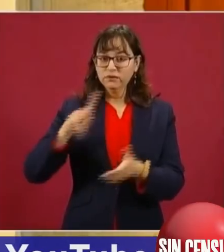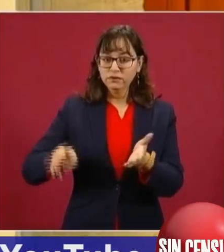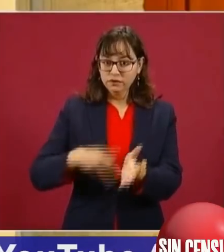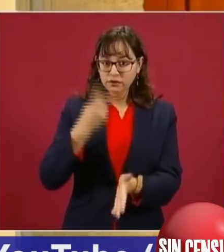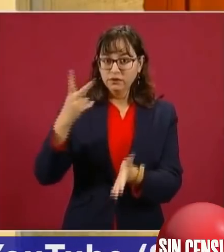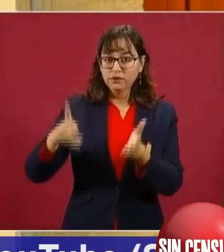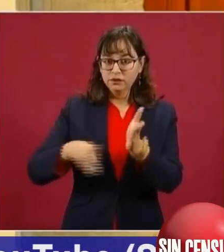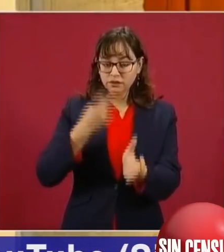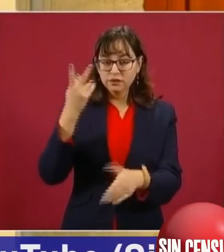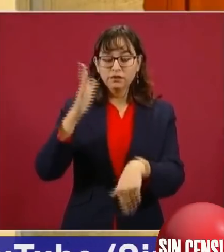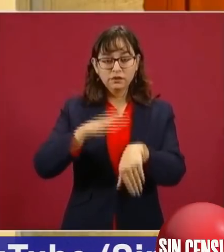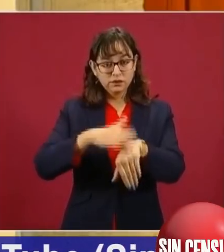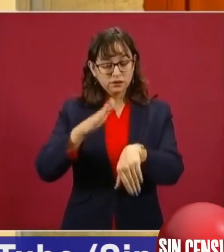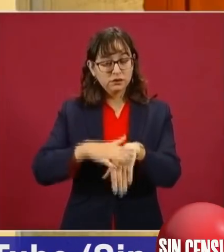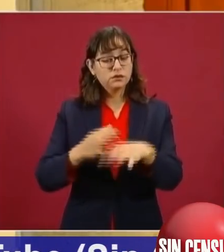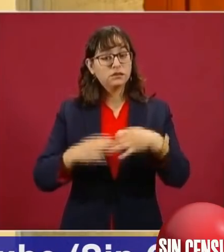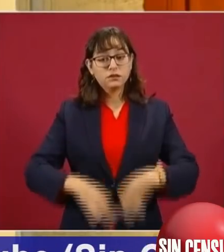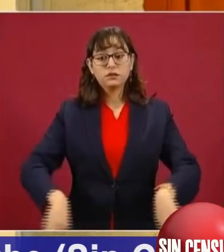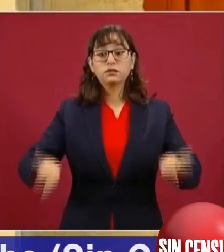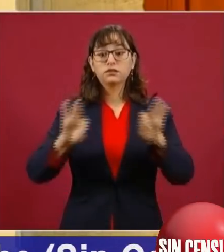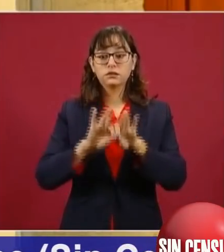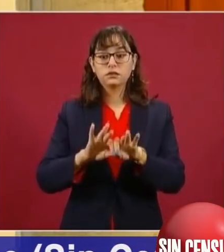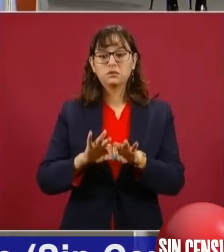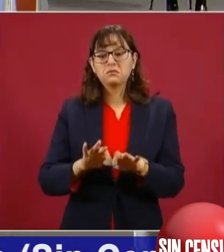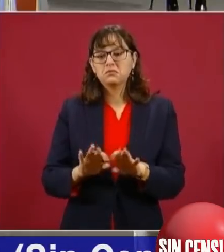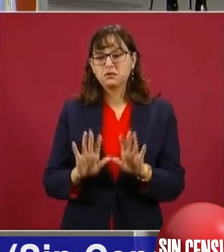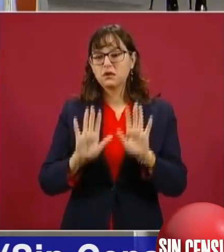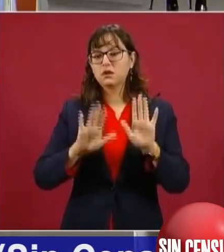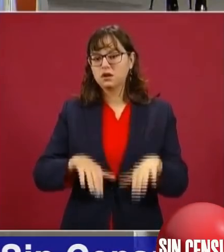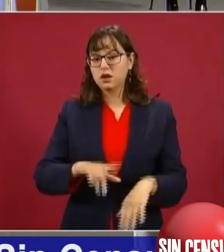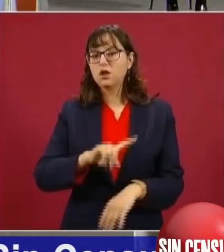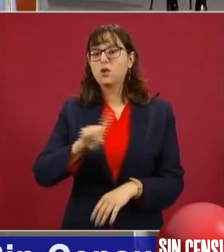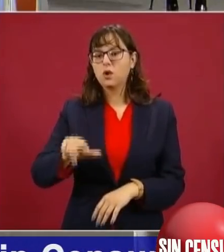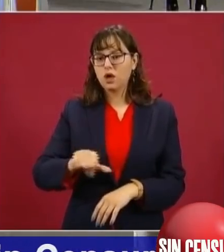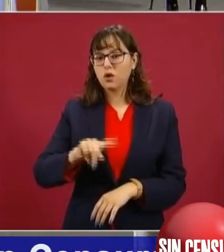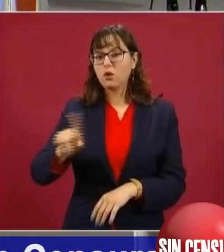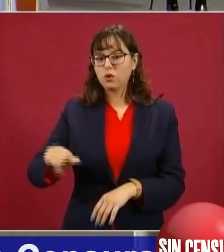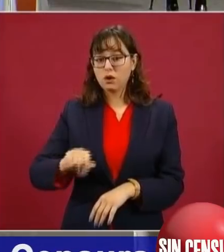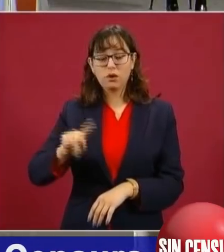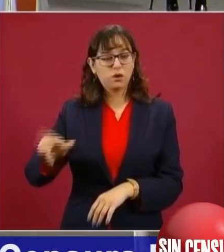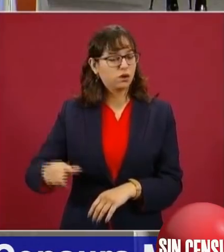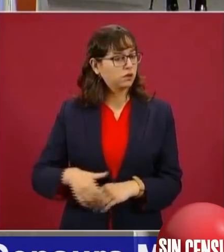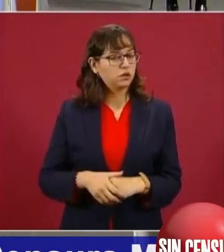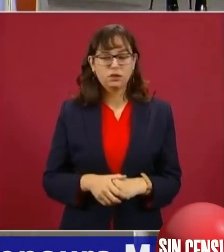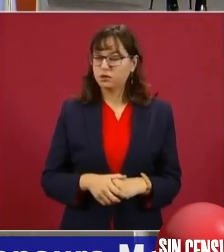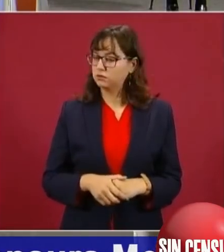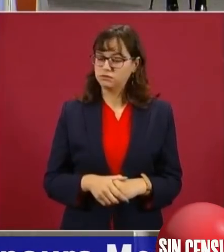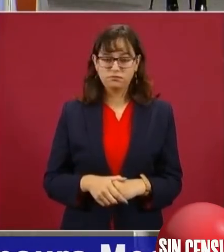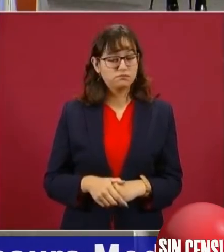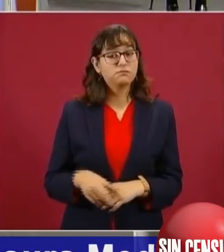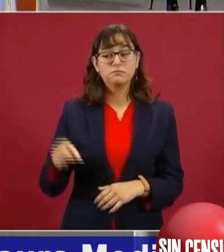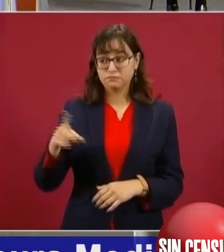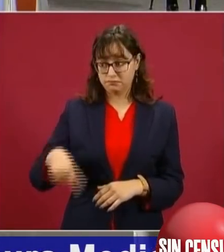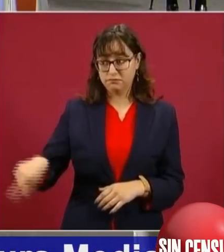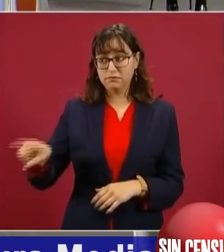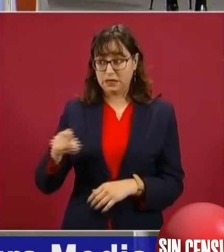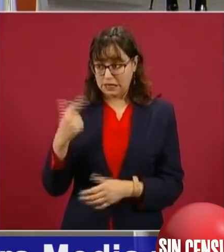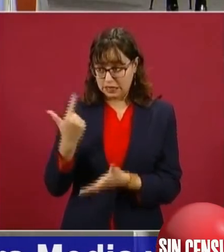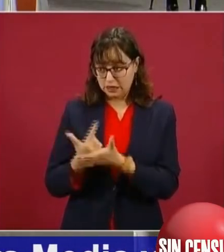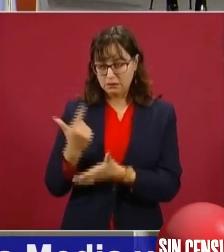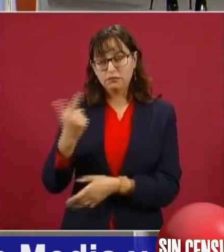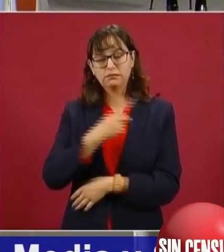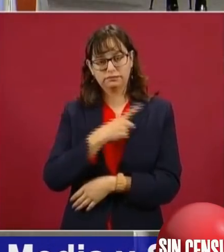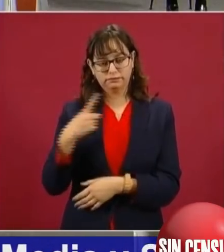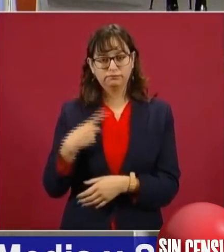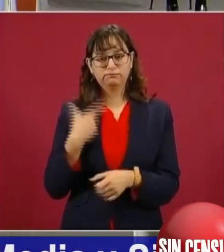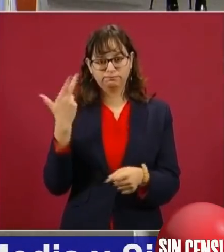lo seguimos haciendo. Es muy importante no confiarse y no esperar, sobre todo en personas que tienen estas condiciones de riesgo. Pero